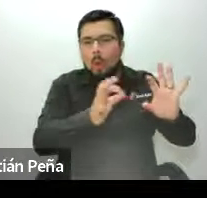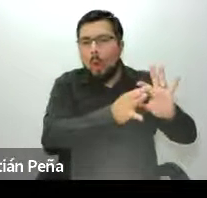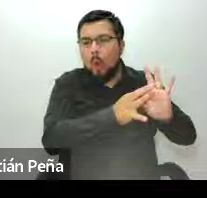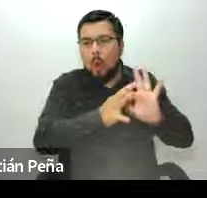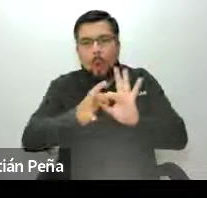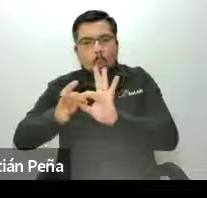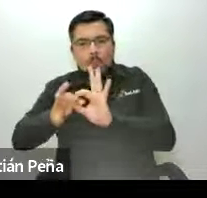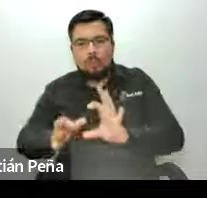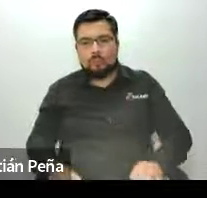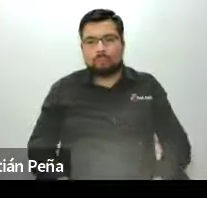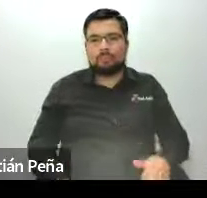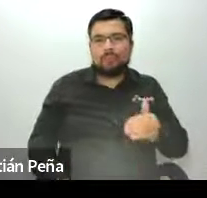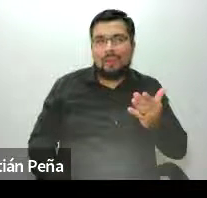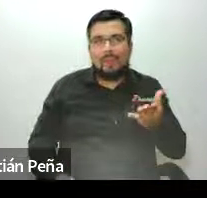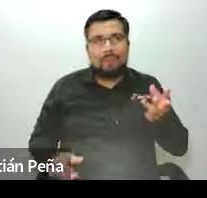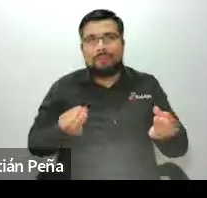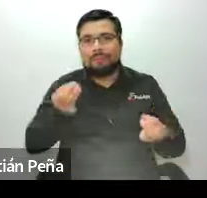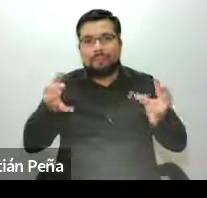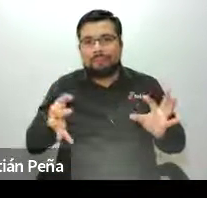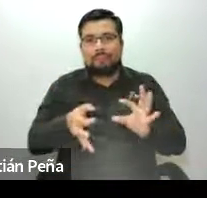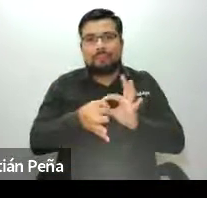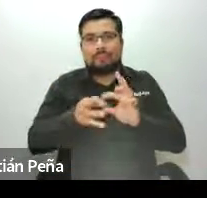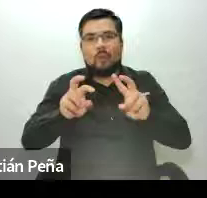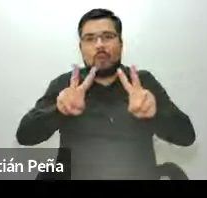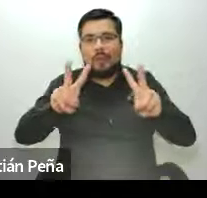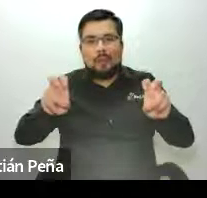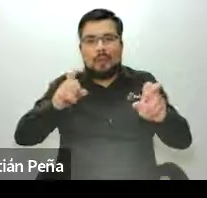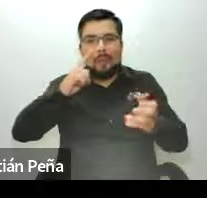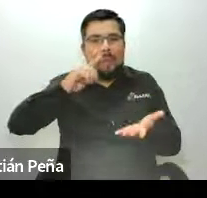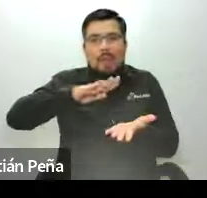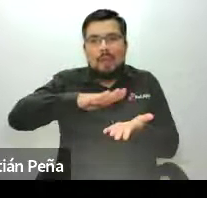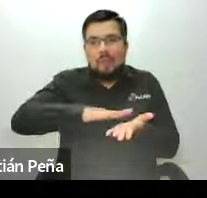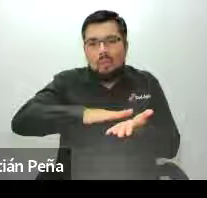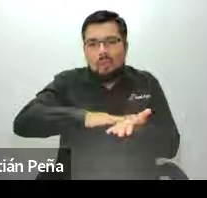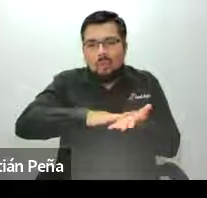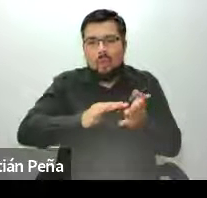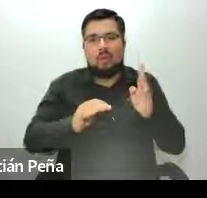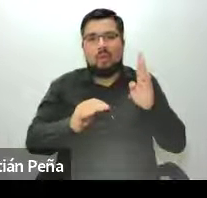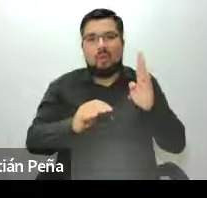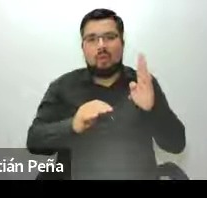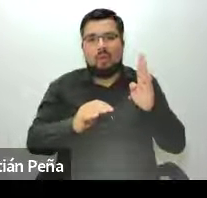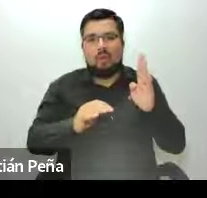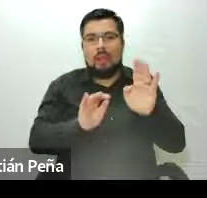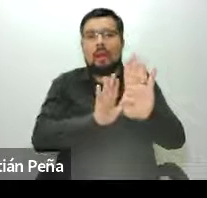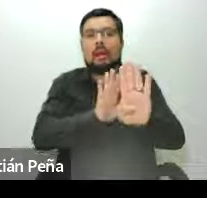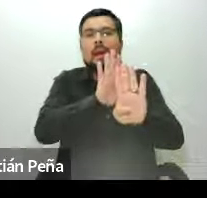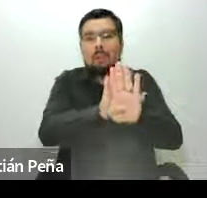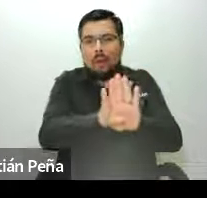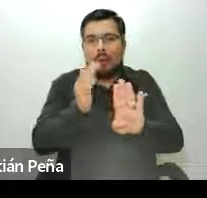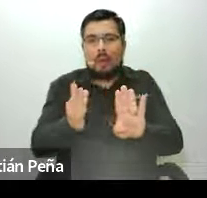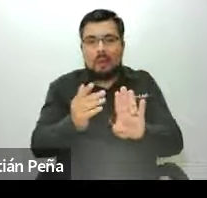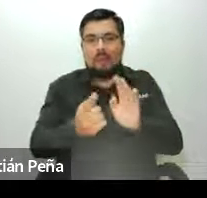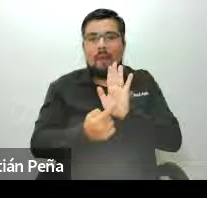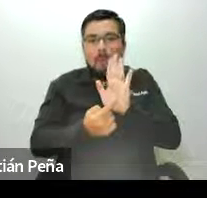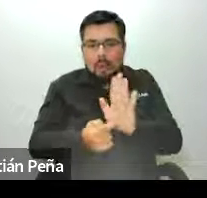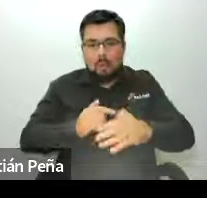elementos de fundamento, ¿no es cierto? Ese primer capítulo, y ya el capítulo 2 va mostrando estas progresiones propiamente tal. Lo que